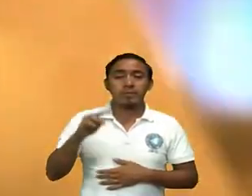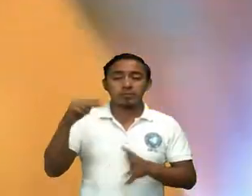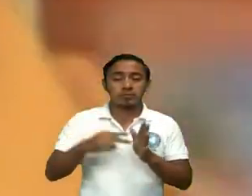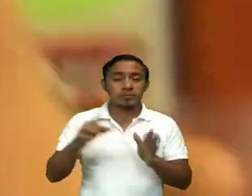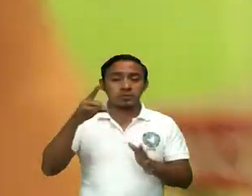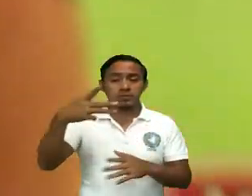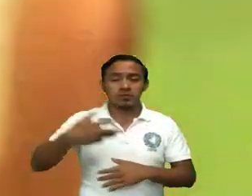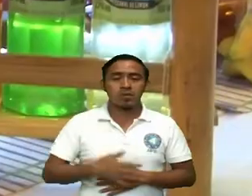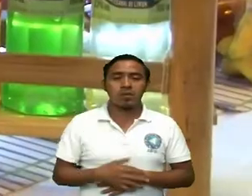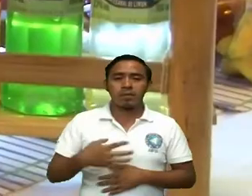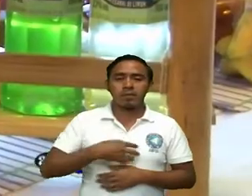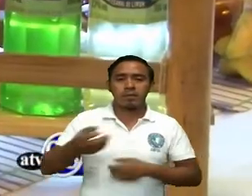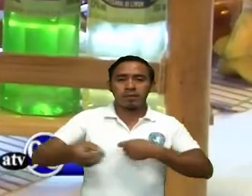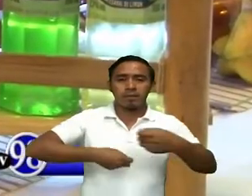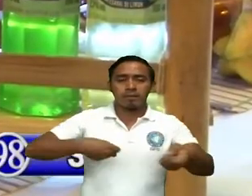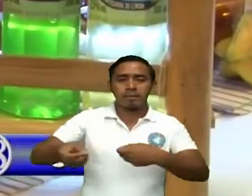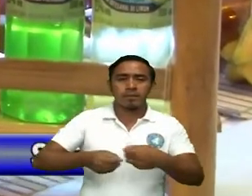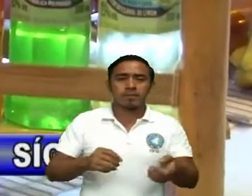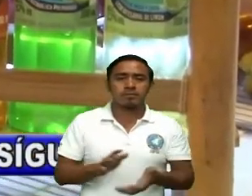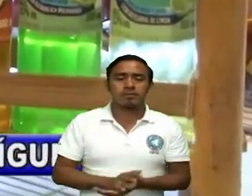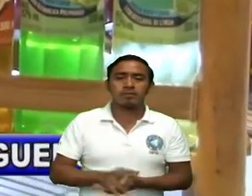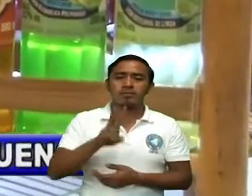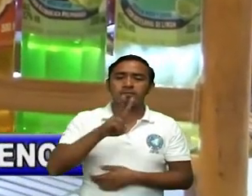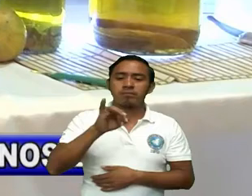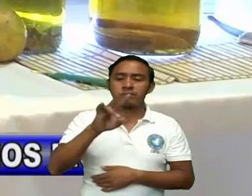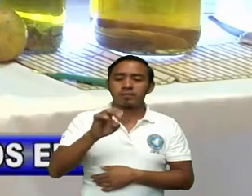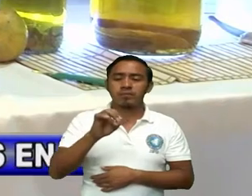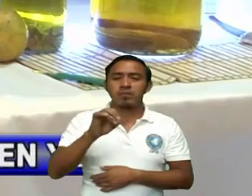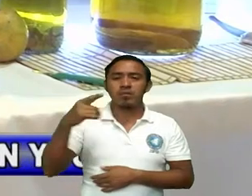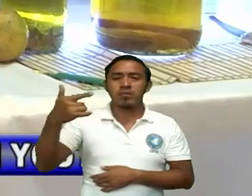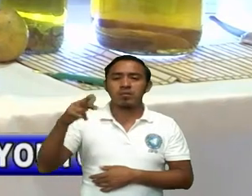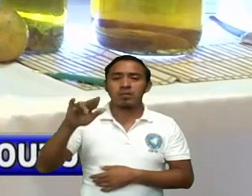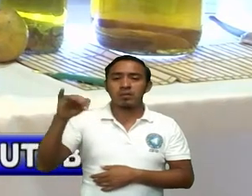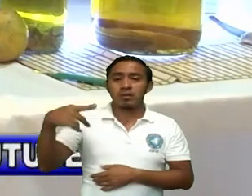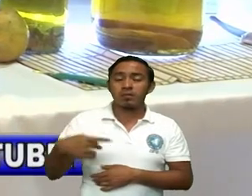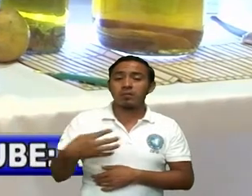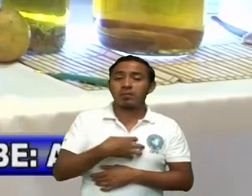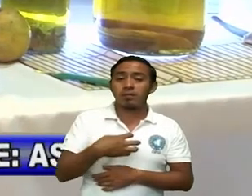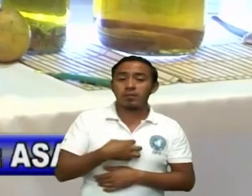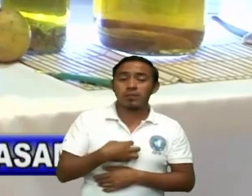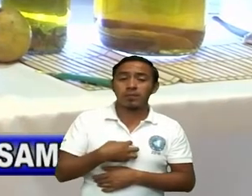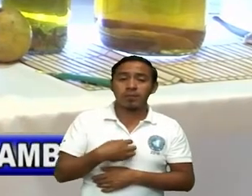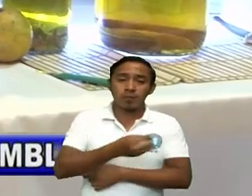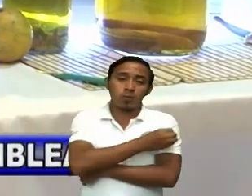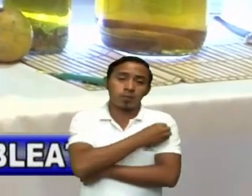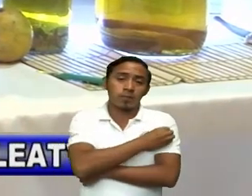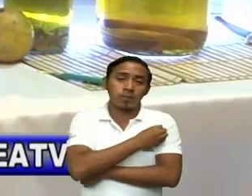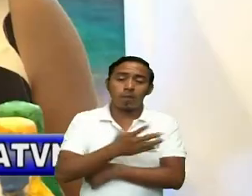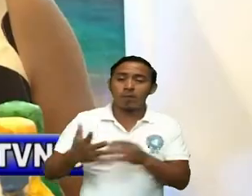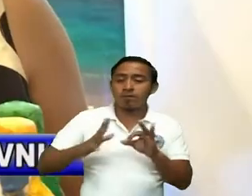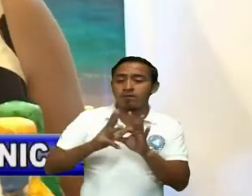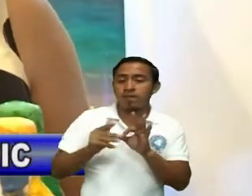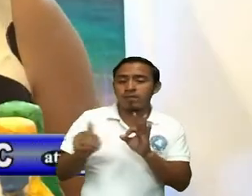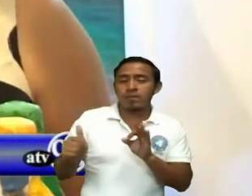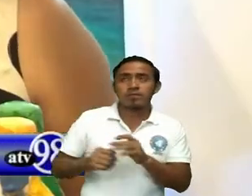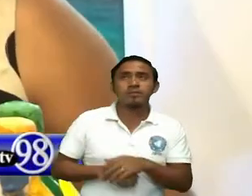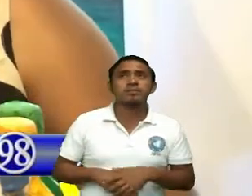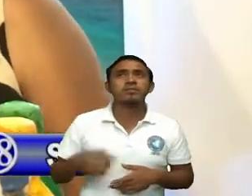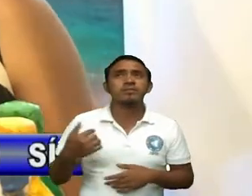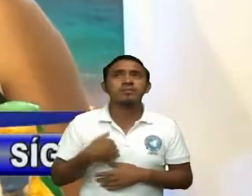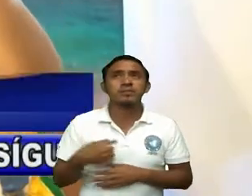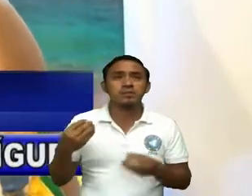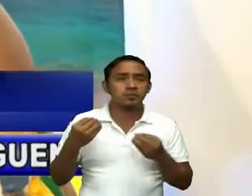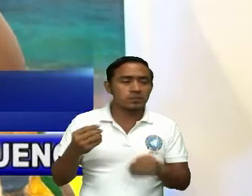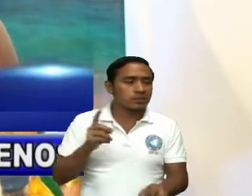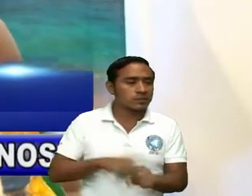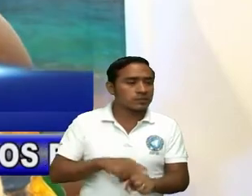2019 con su negocio Vibu Grupo, donde elaboran licores a base de frutas. Nosotros mucho